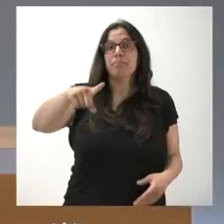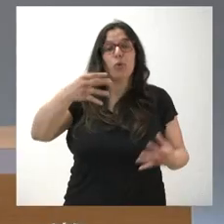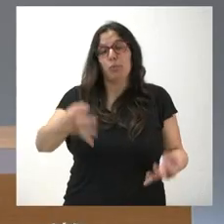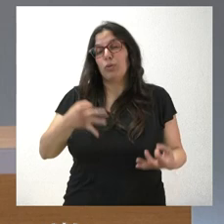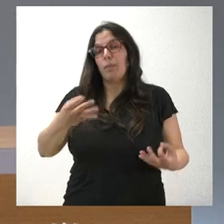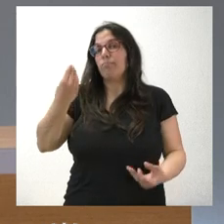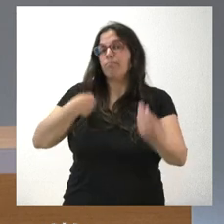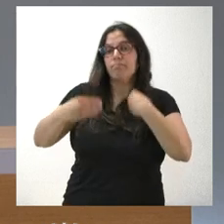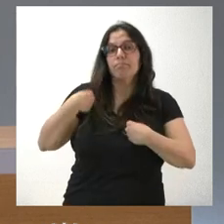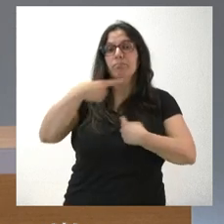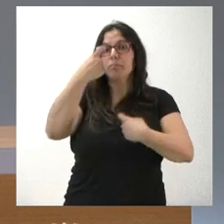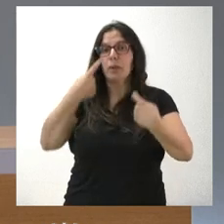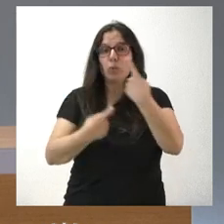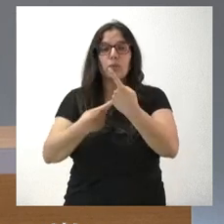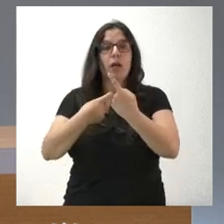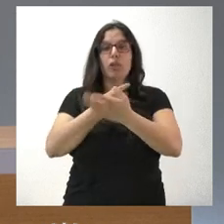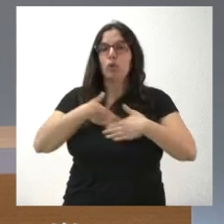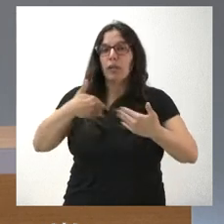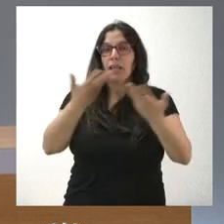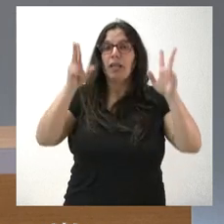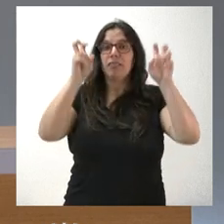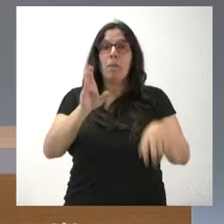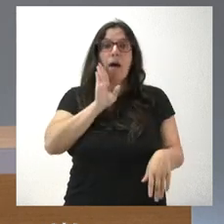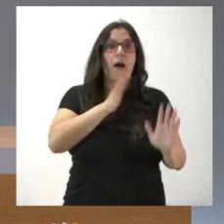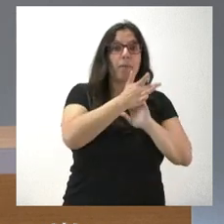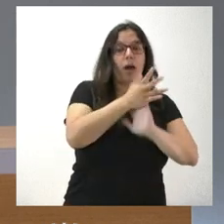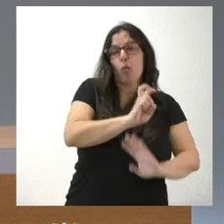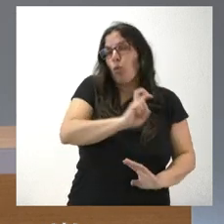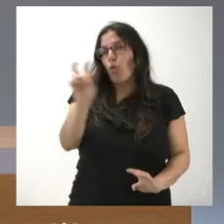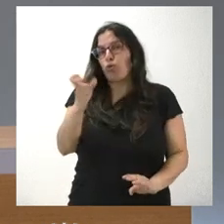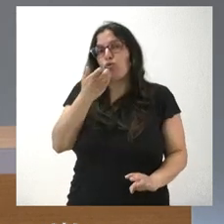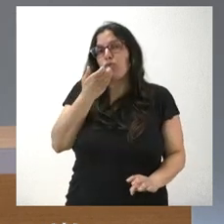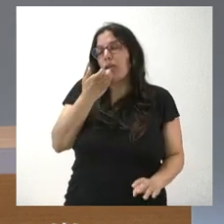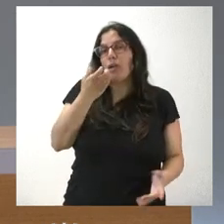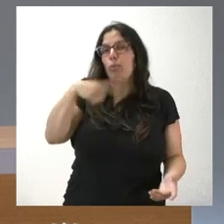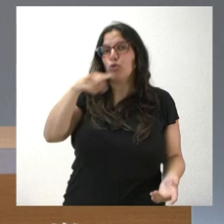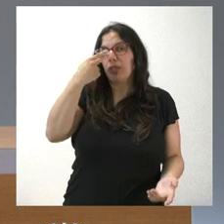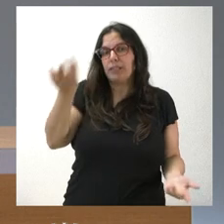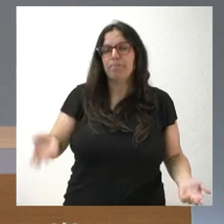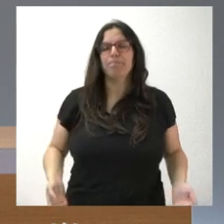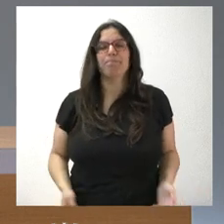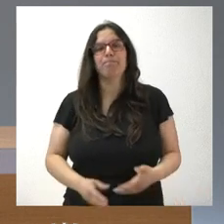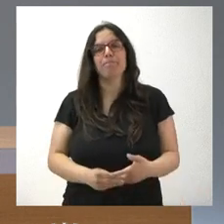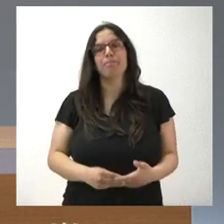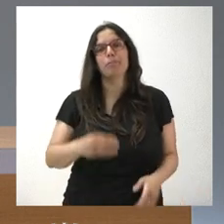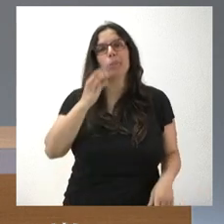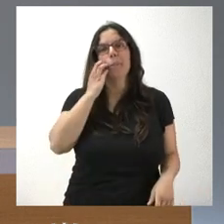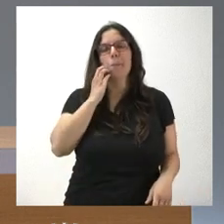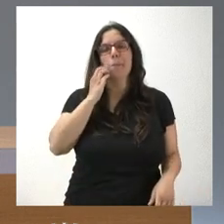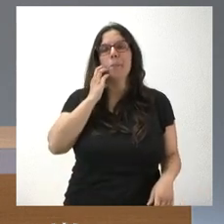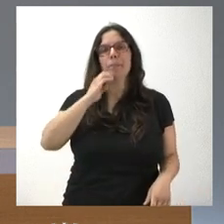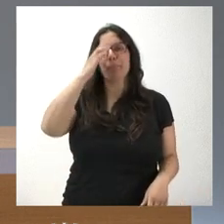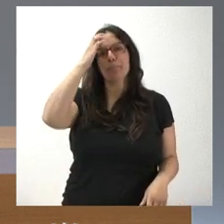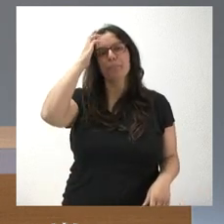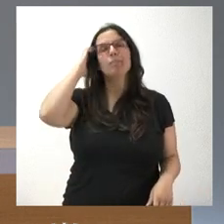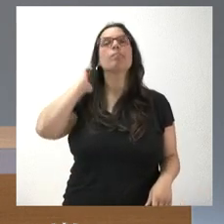siempre, para cualquier pregunta que deseen realizar sobre estos asuntos o sobre cualquier otro que merezca su atención. Sí, hola, ¿qué tal?